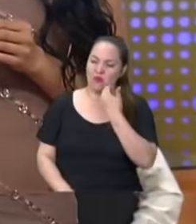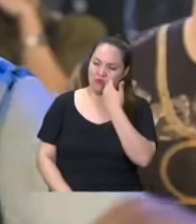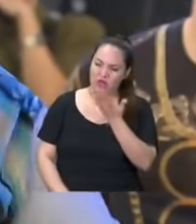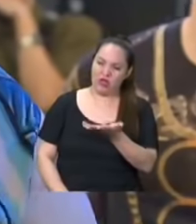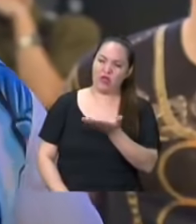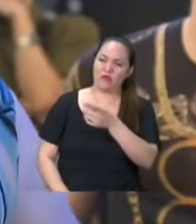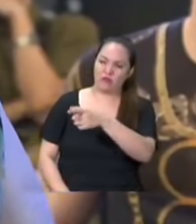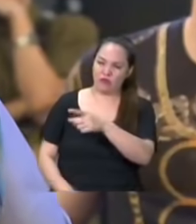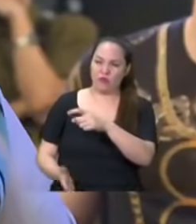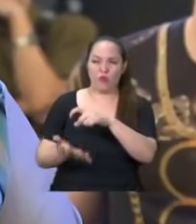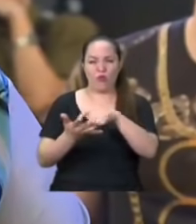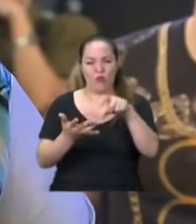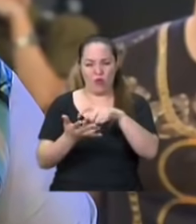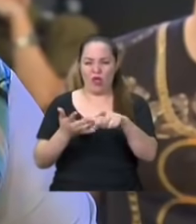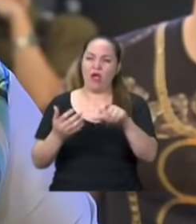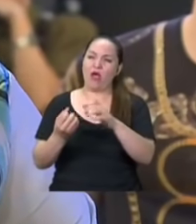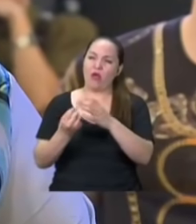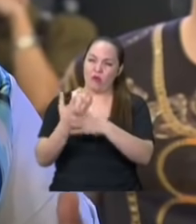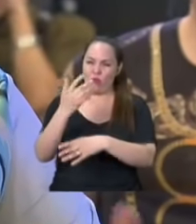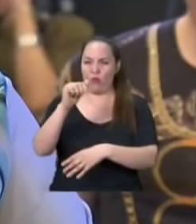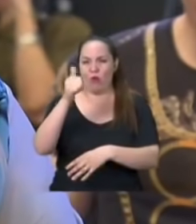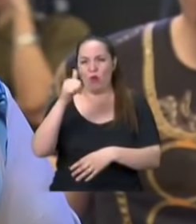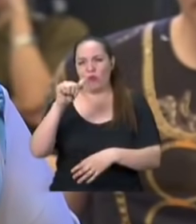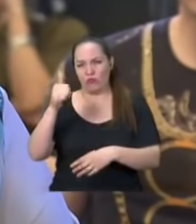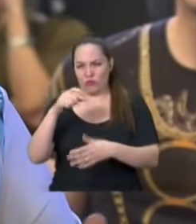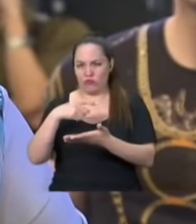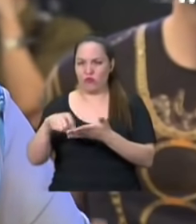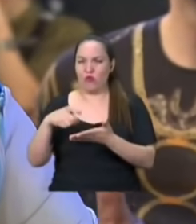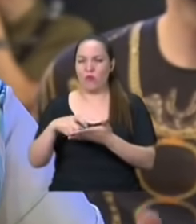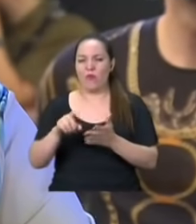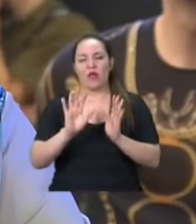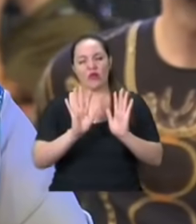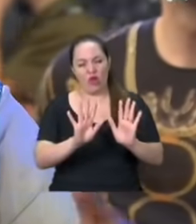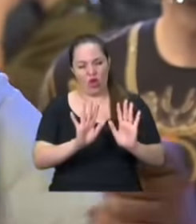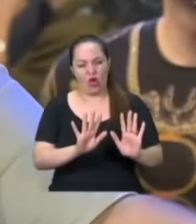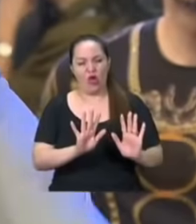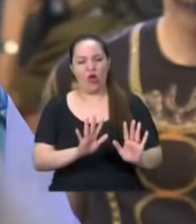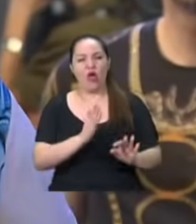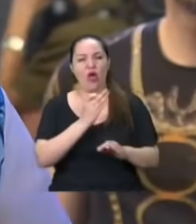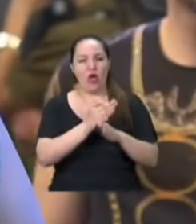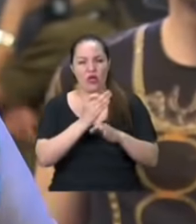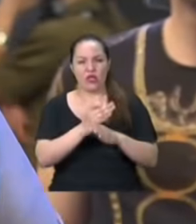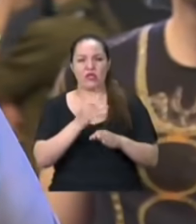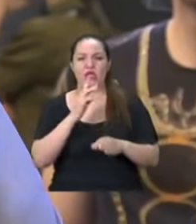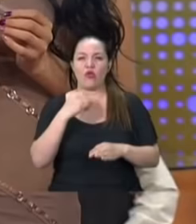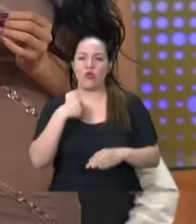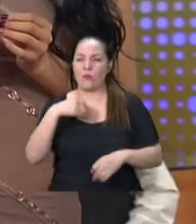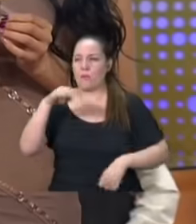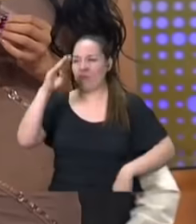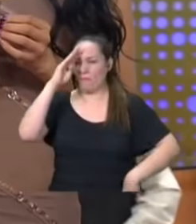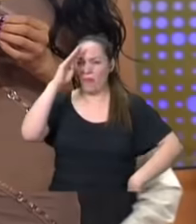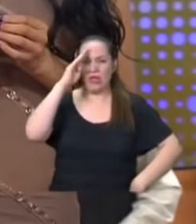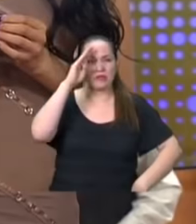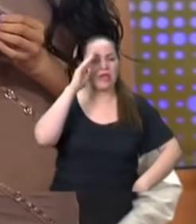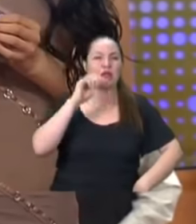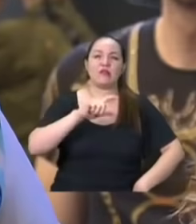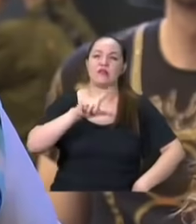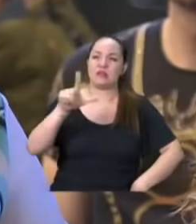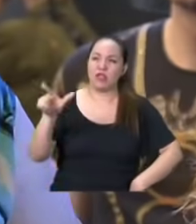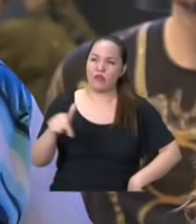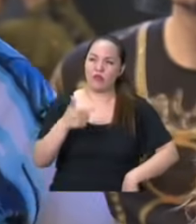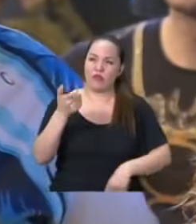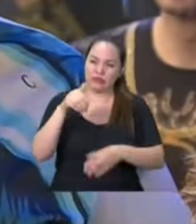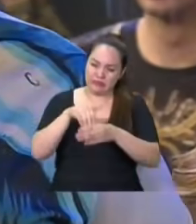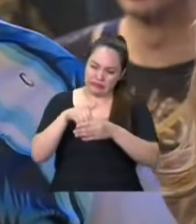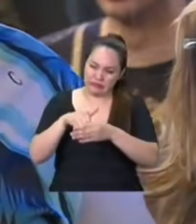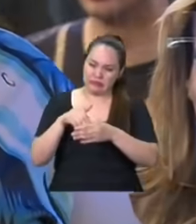bien. No, pues no sería justo. A lo mejor ya echándole ganas al trabajo y cuidando el dinero, a lo mejor me puedo comprar uno. O conseguirme una mujer de